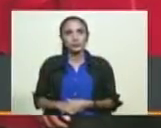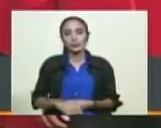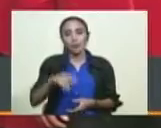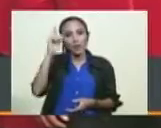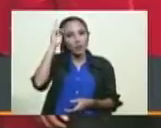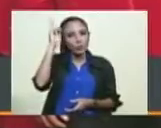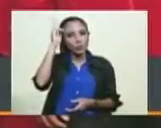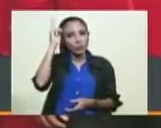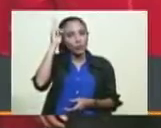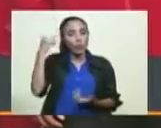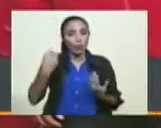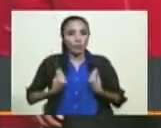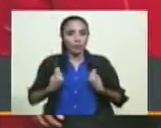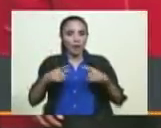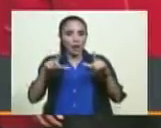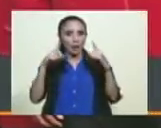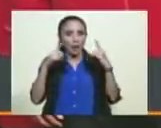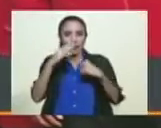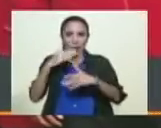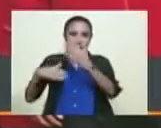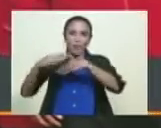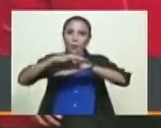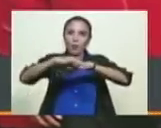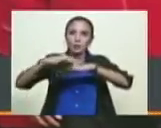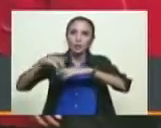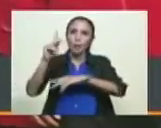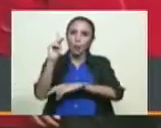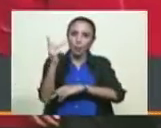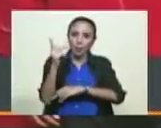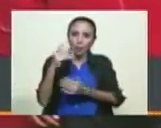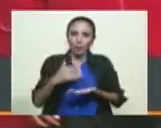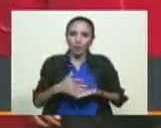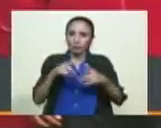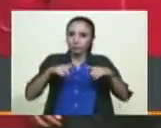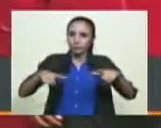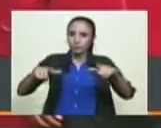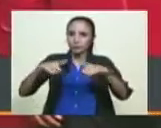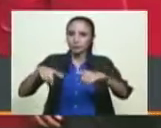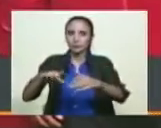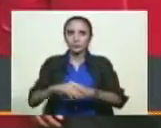Pariata, de Huaycaipuro, de Terepaima, de Catia.